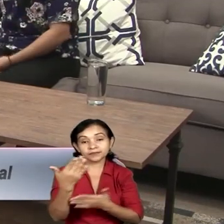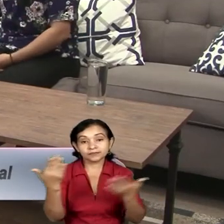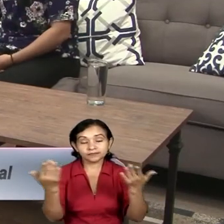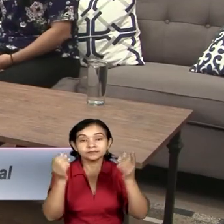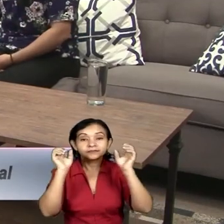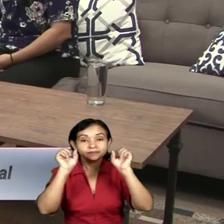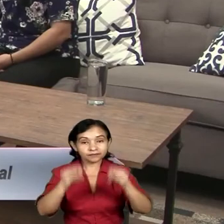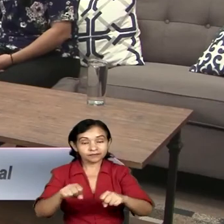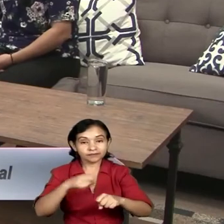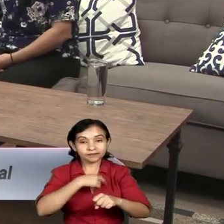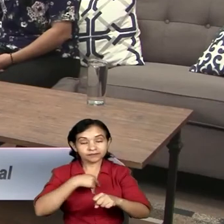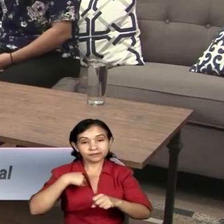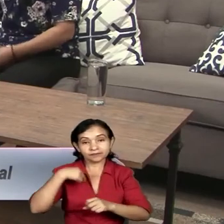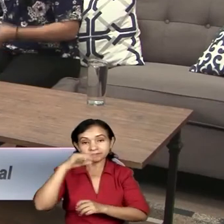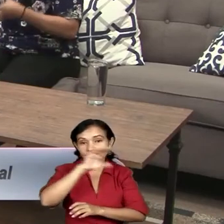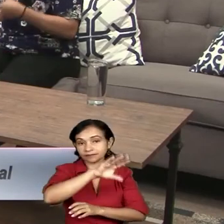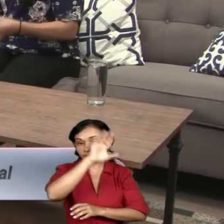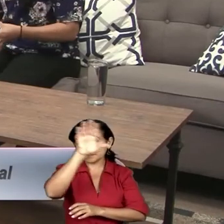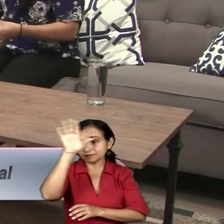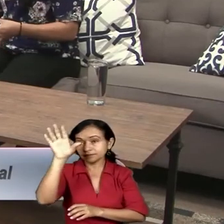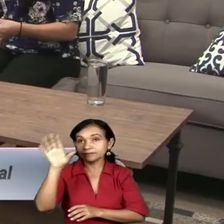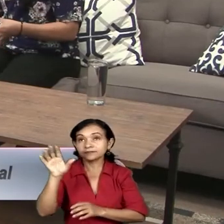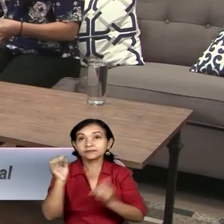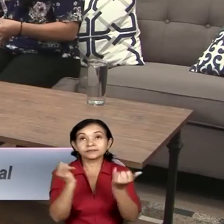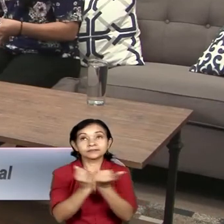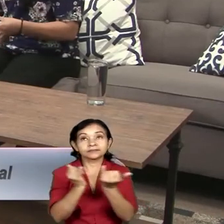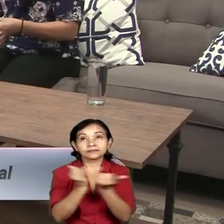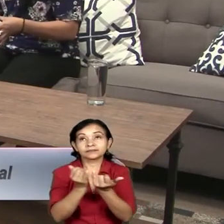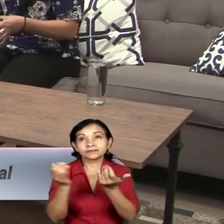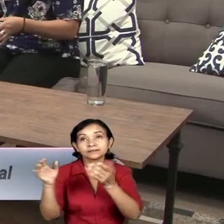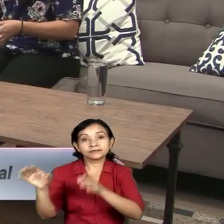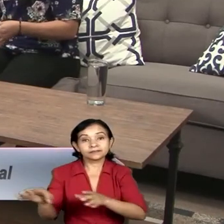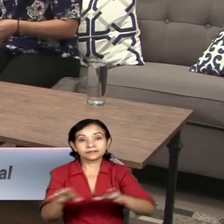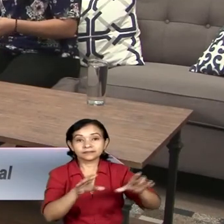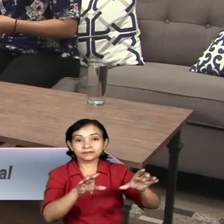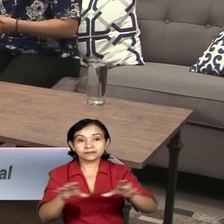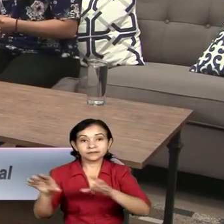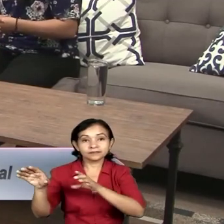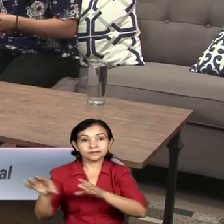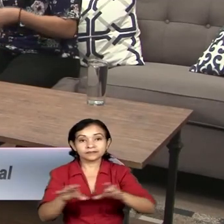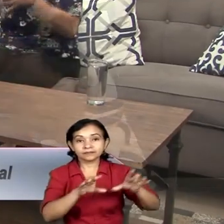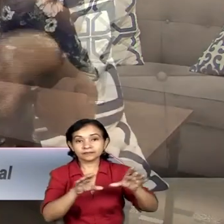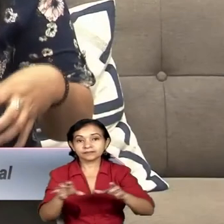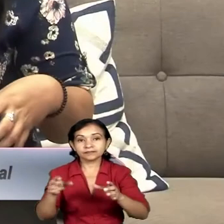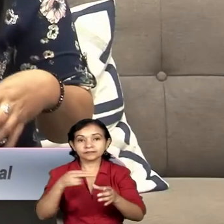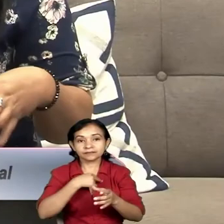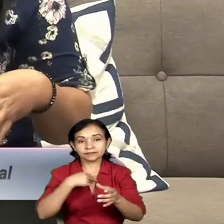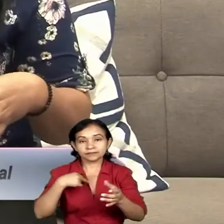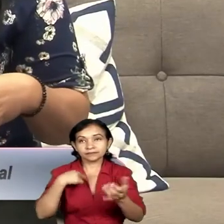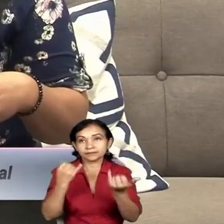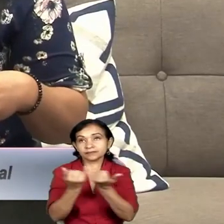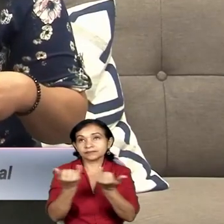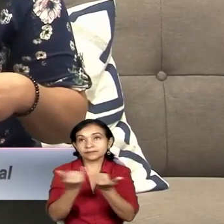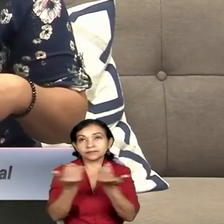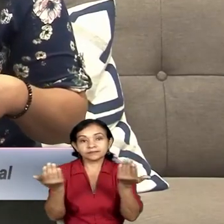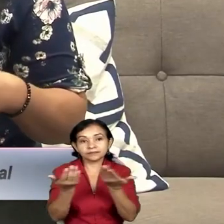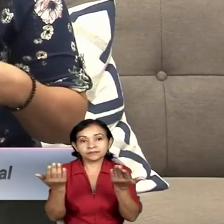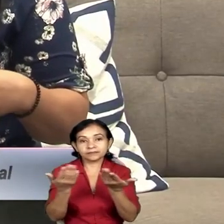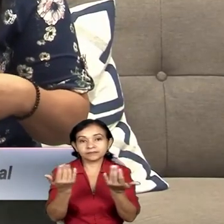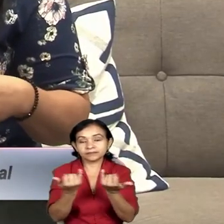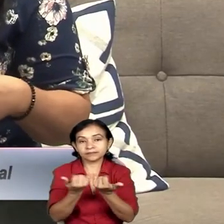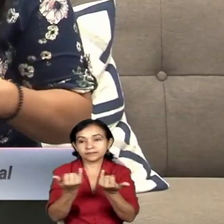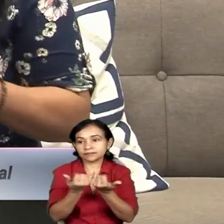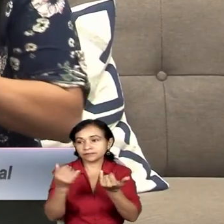puede replicar a los departamentos. Pero además de esta actividad en los departamentos, en el Olof Palme que vamos a tener